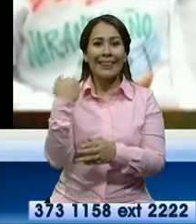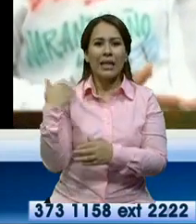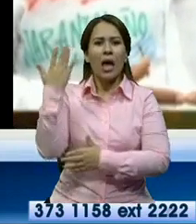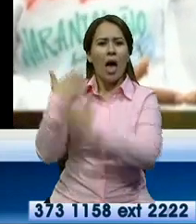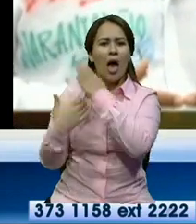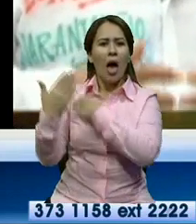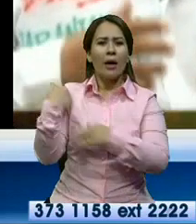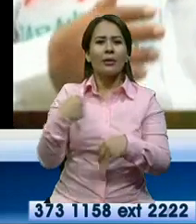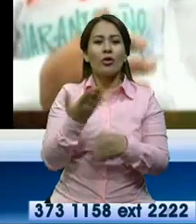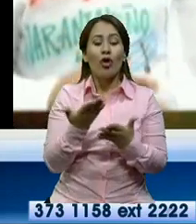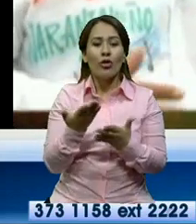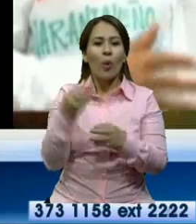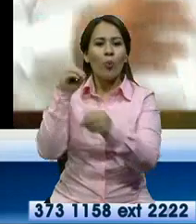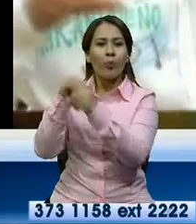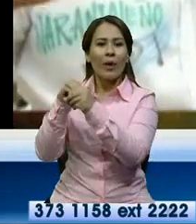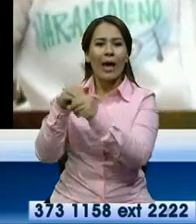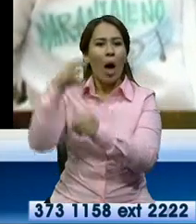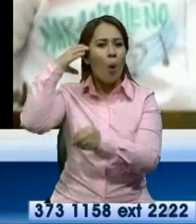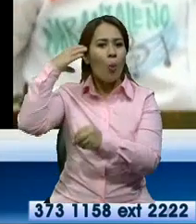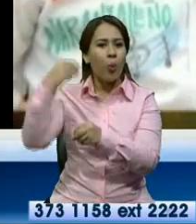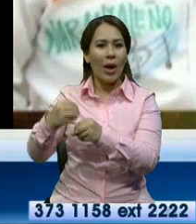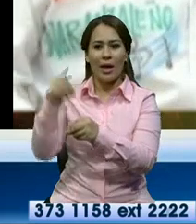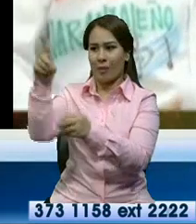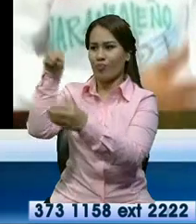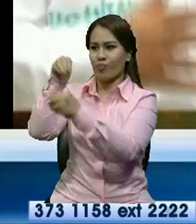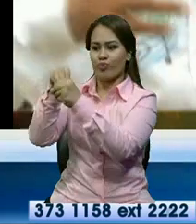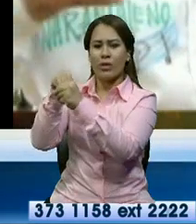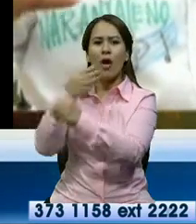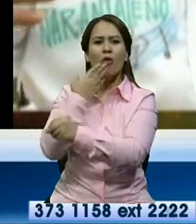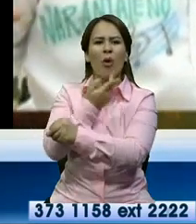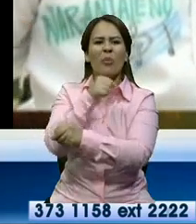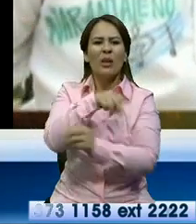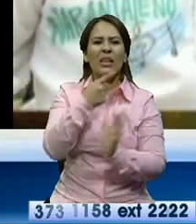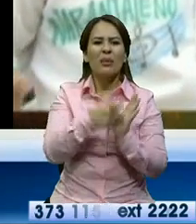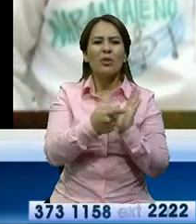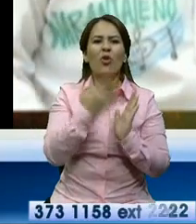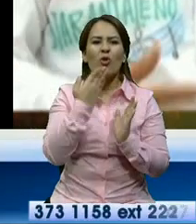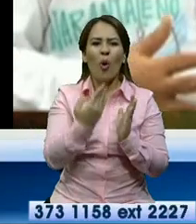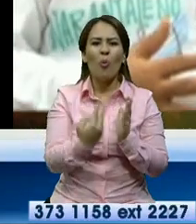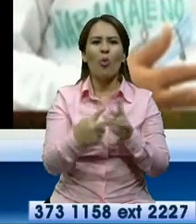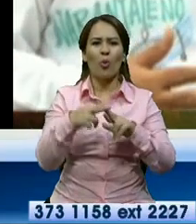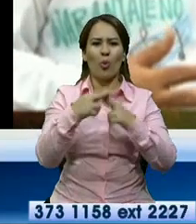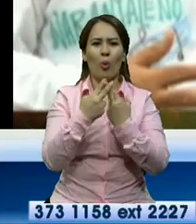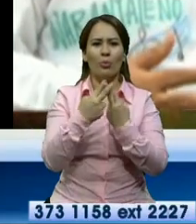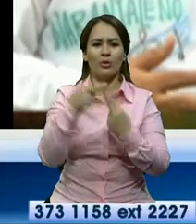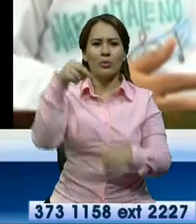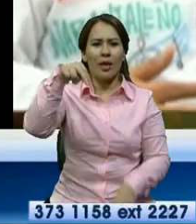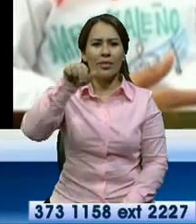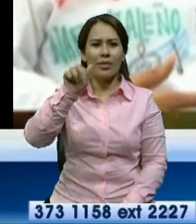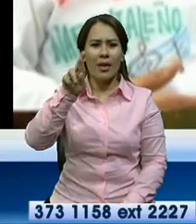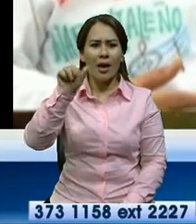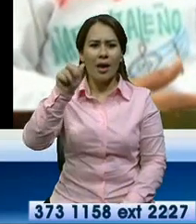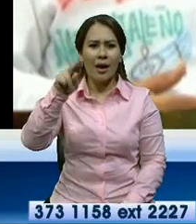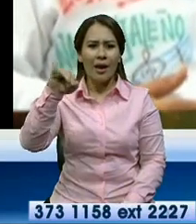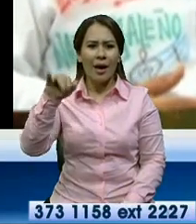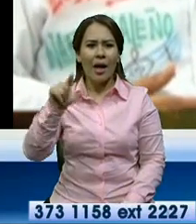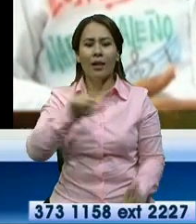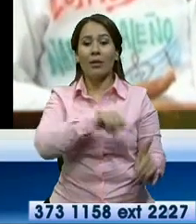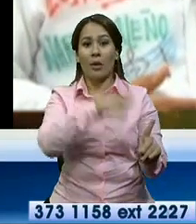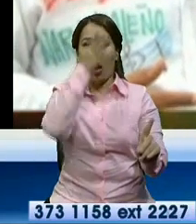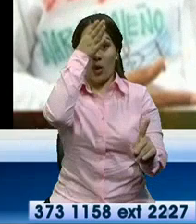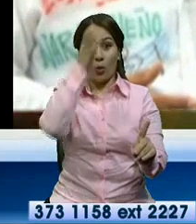donde se encuentra el relato de todo este nacimiento de una cultura